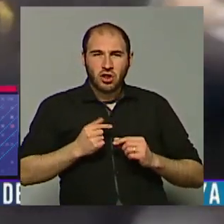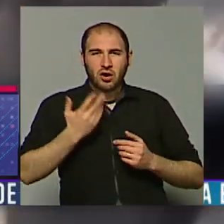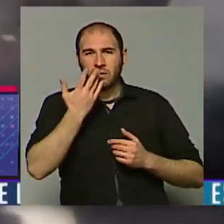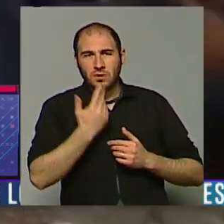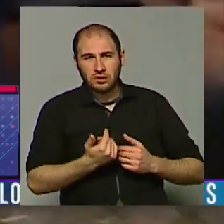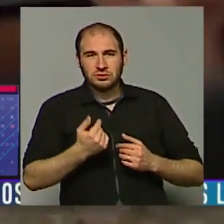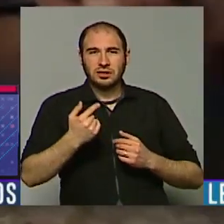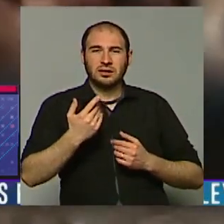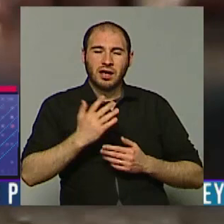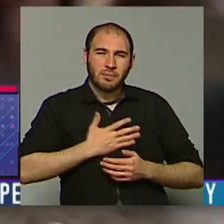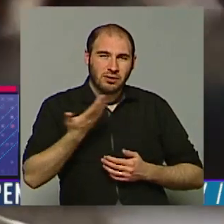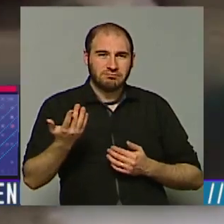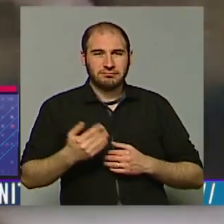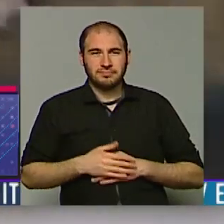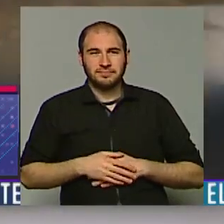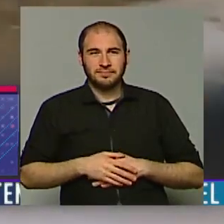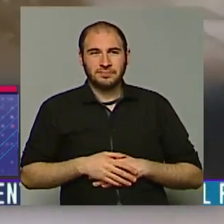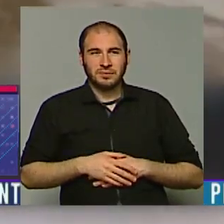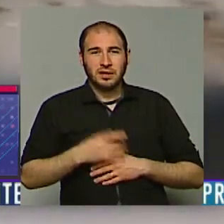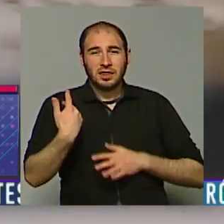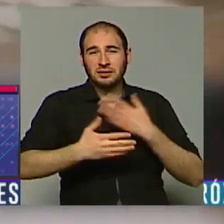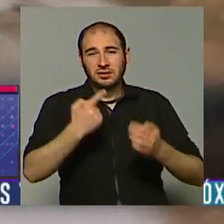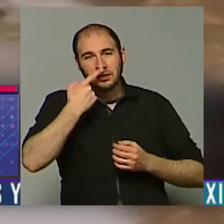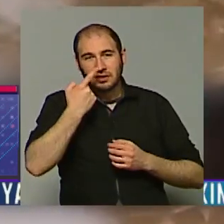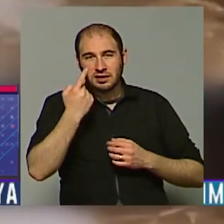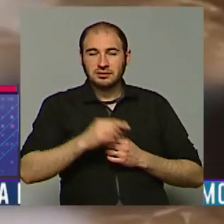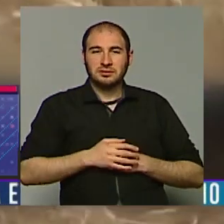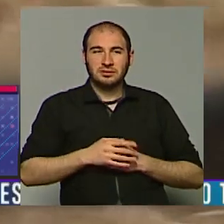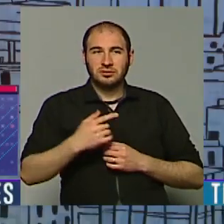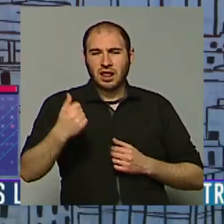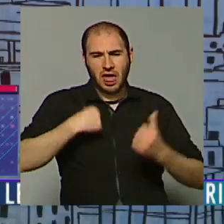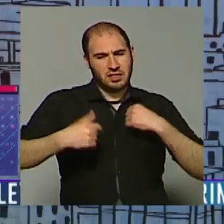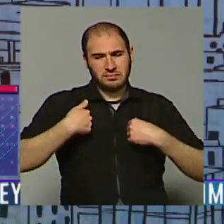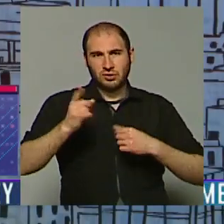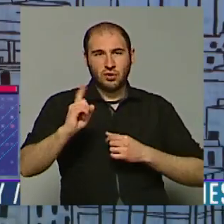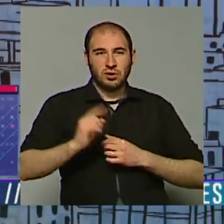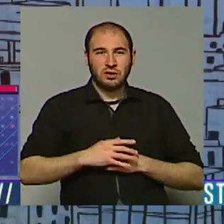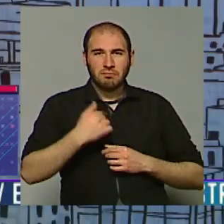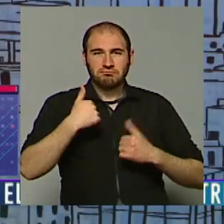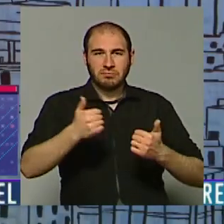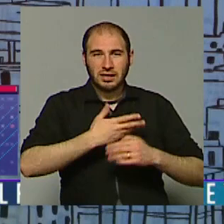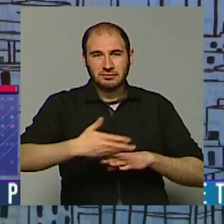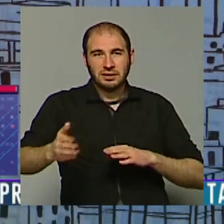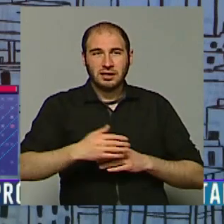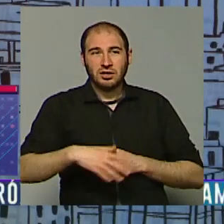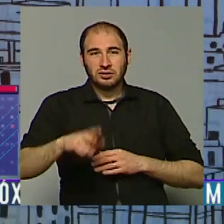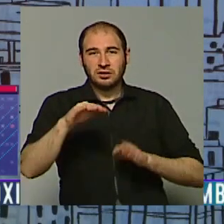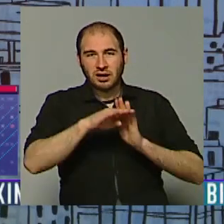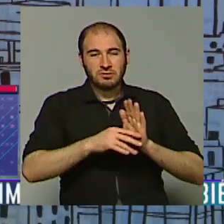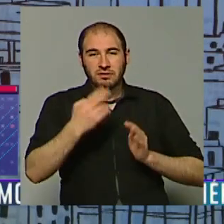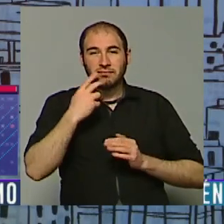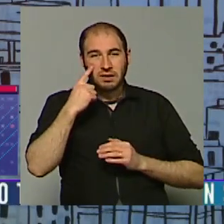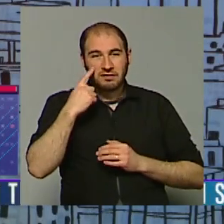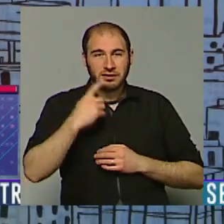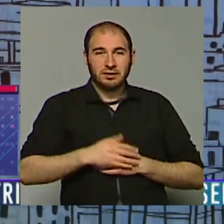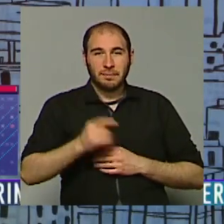placer, el cariño, el afecto, y desarrollar intereses. No queremos que nos hagan daño, queremos pasarla bien, queremos vivir bajo nuestros propios términos, y